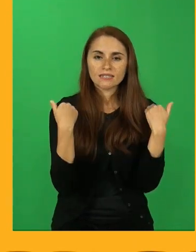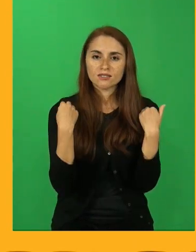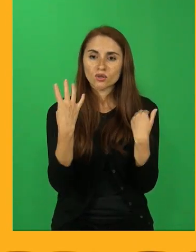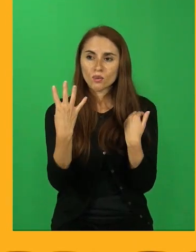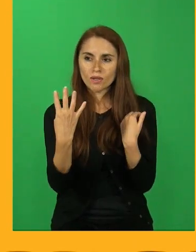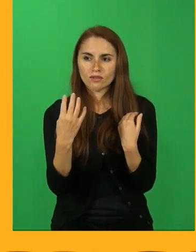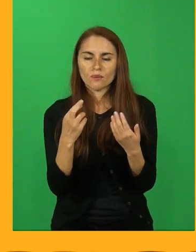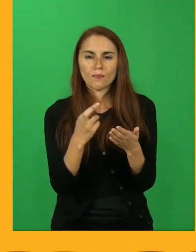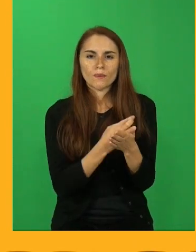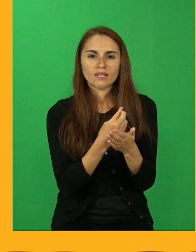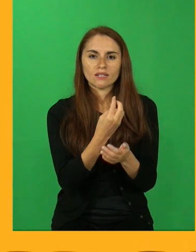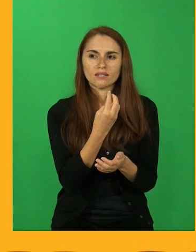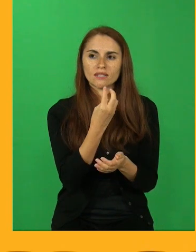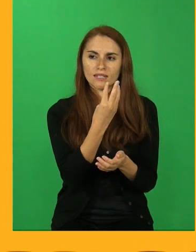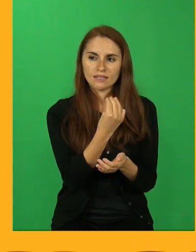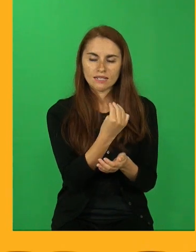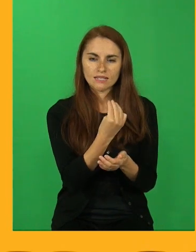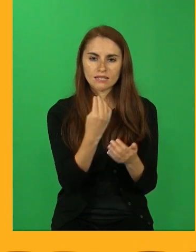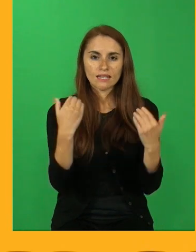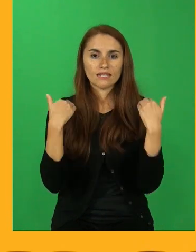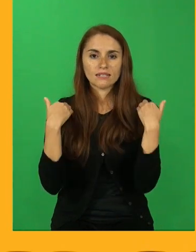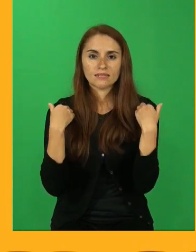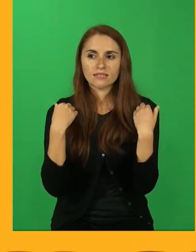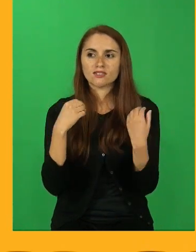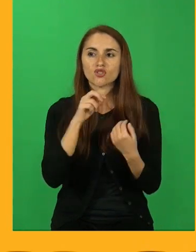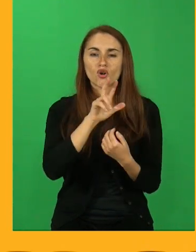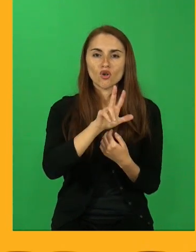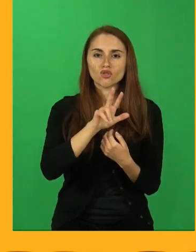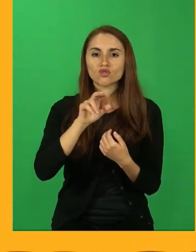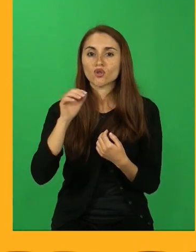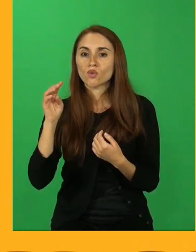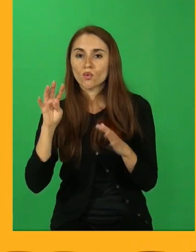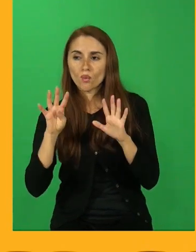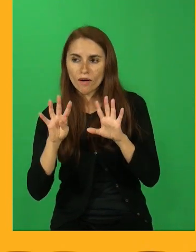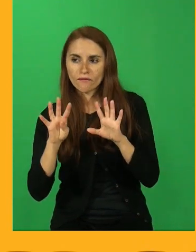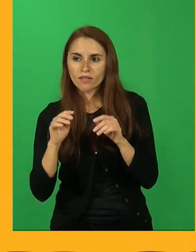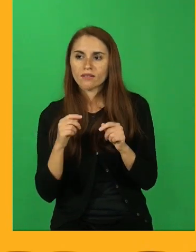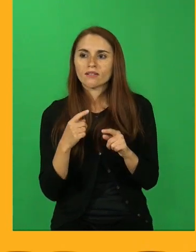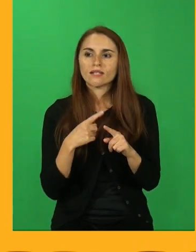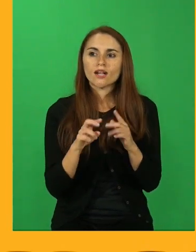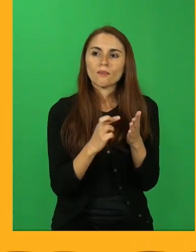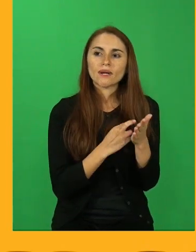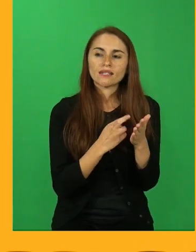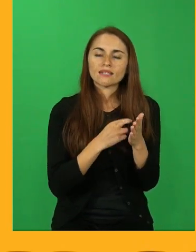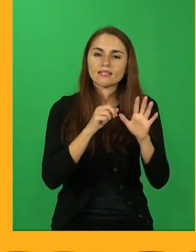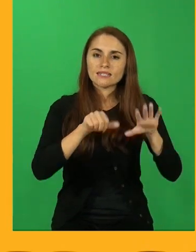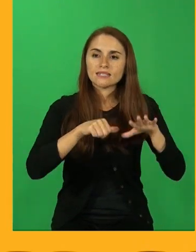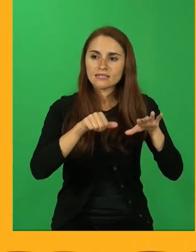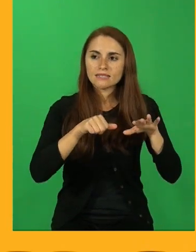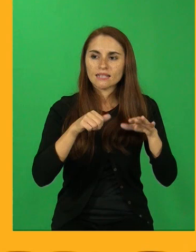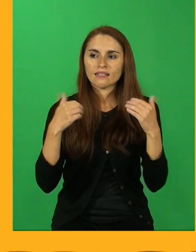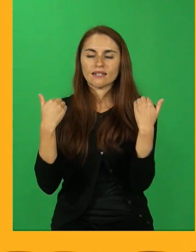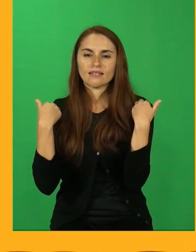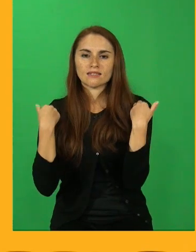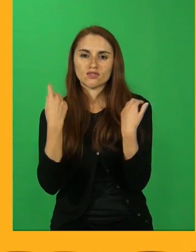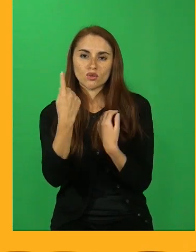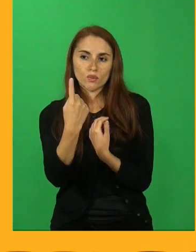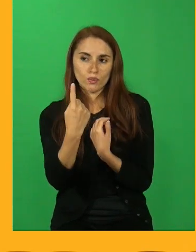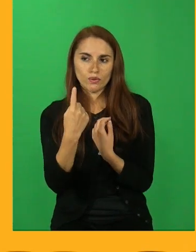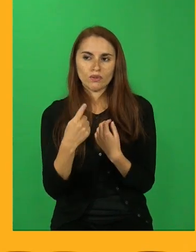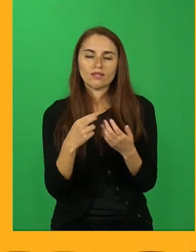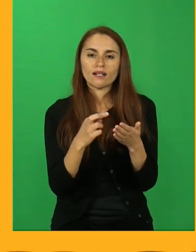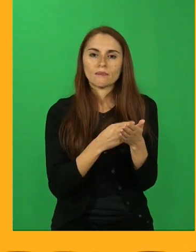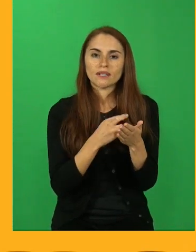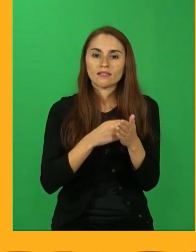4. En la página 13, el ejercicio 8 y 9. En la página 16, el ejercicio 1. Y